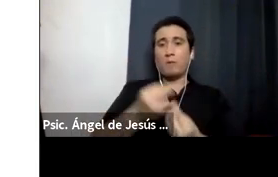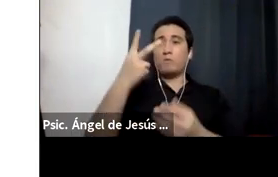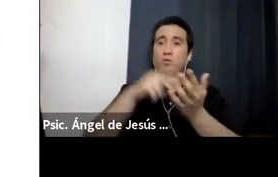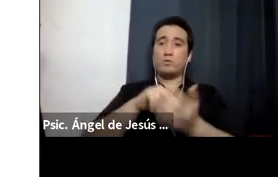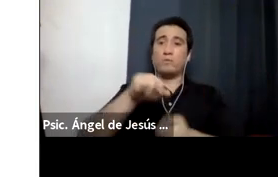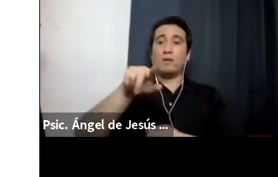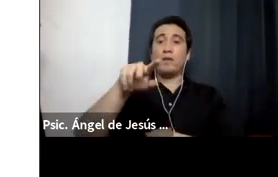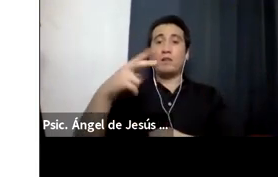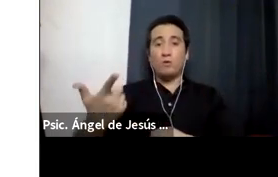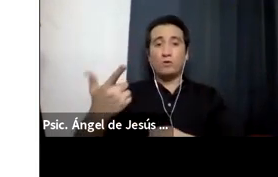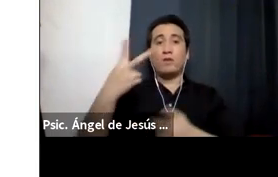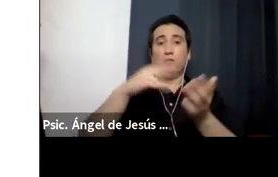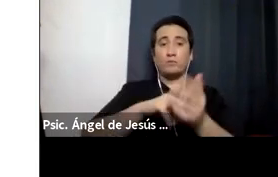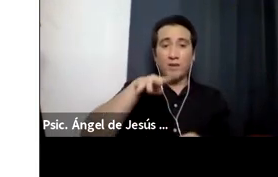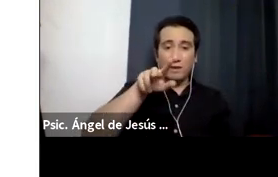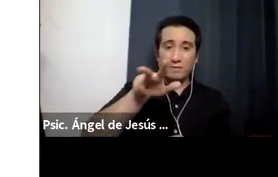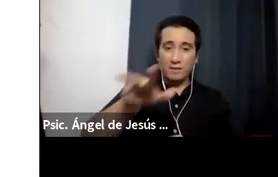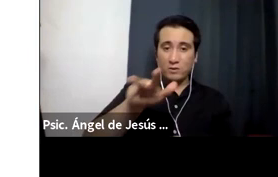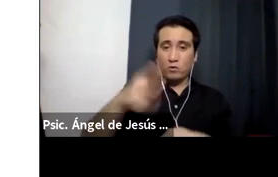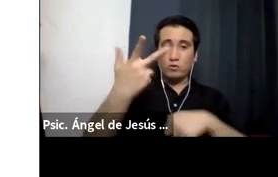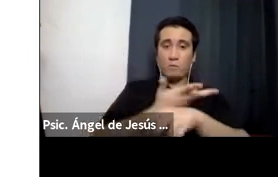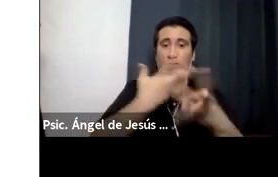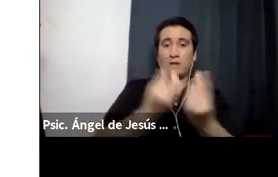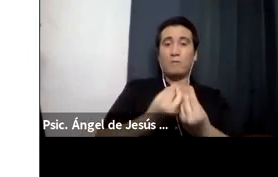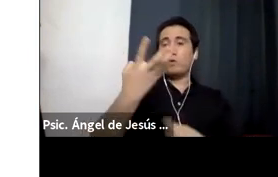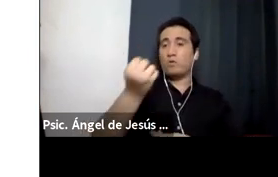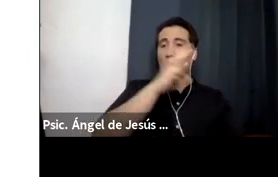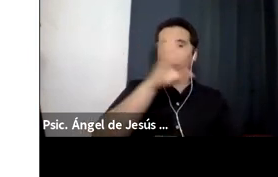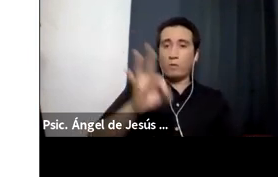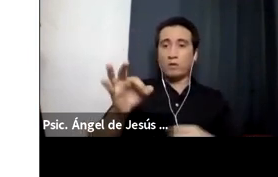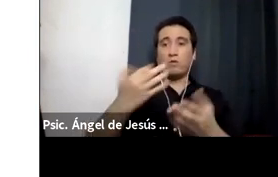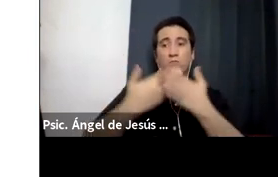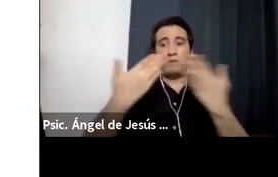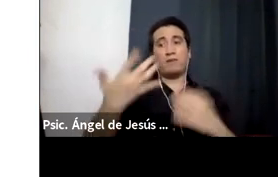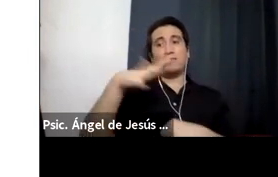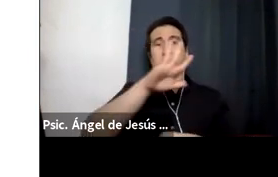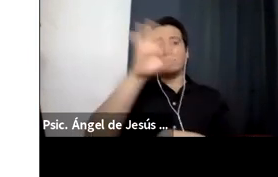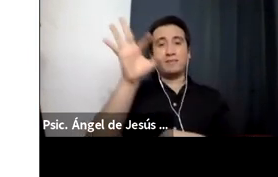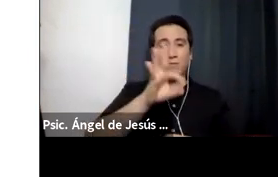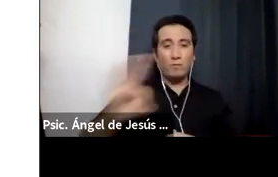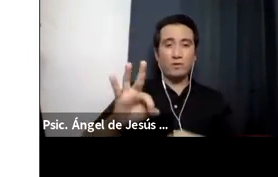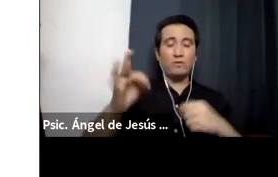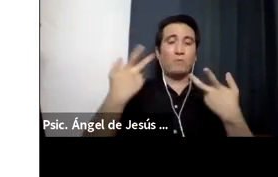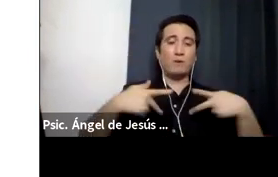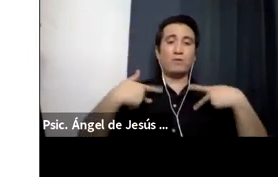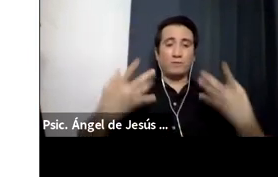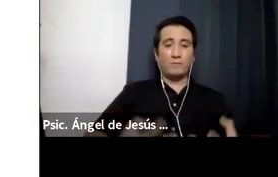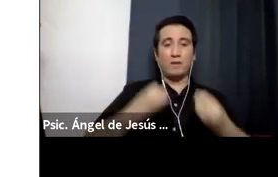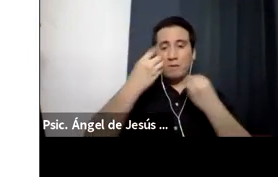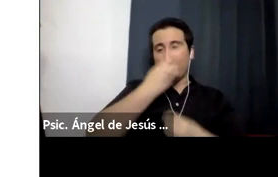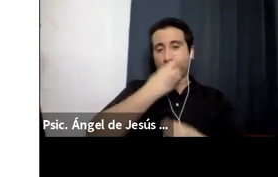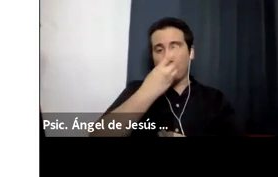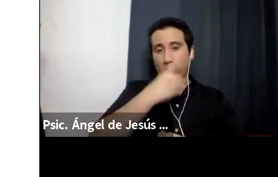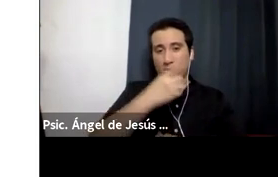a 2018 pasamos de 9% a 10% de personas que viven con diabetes, pero